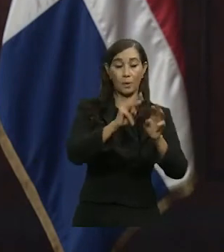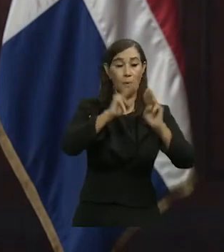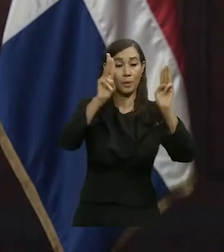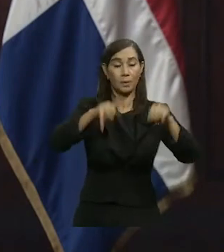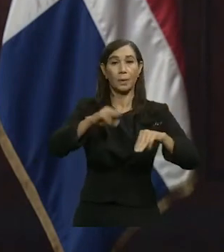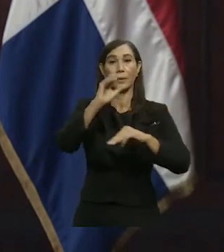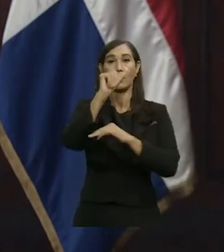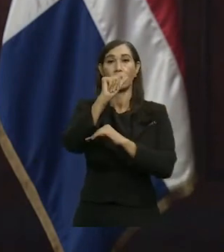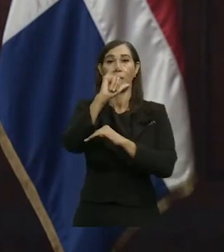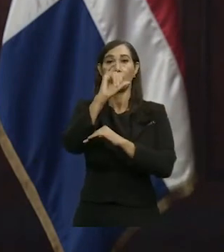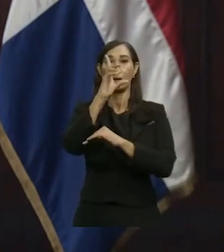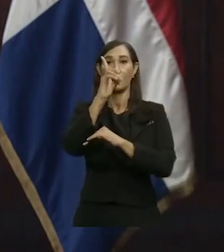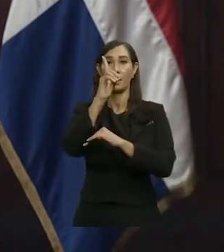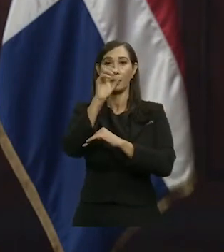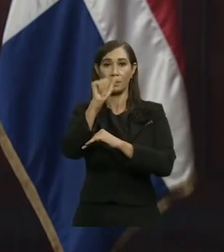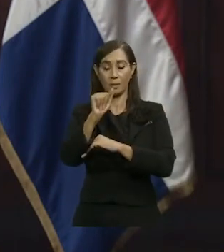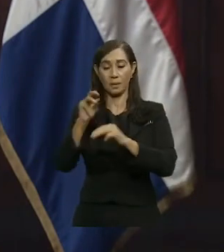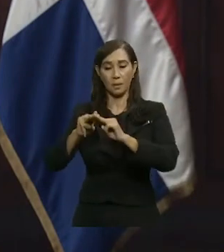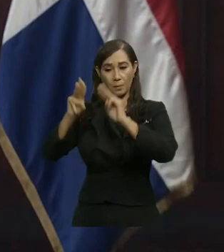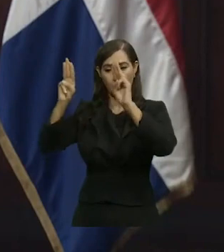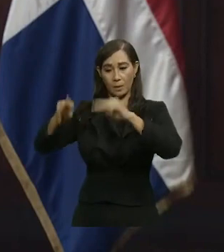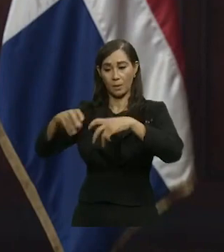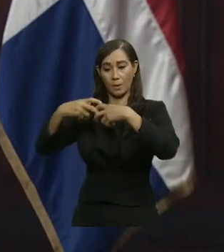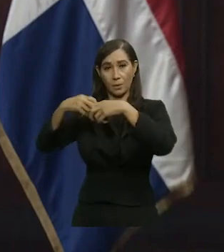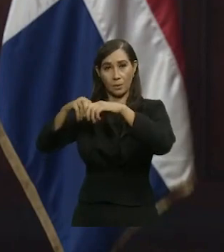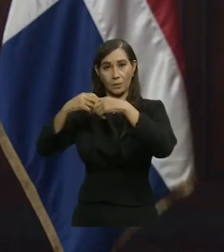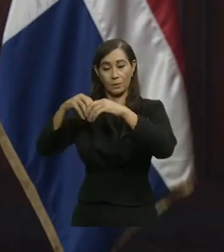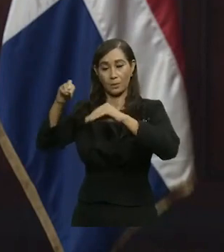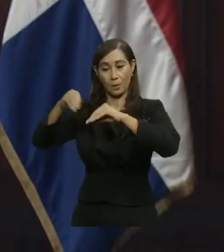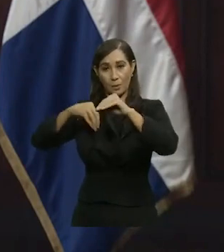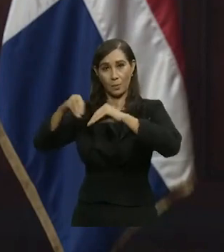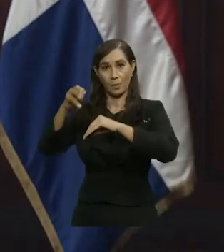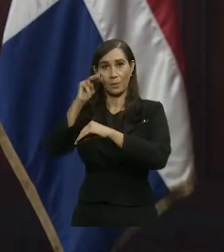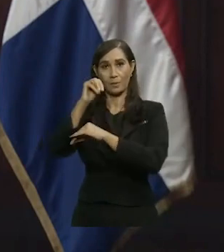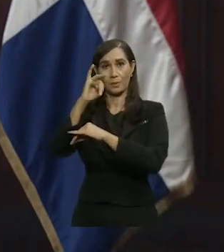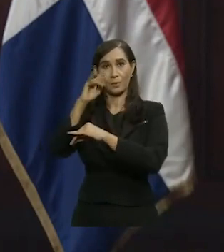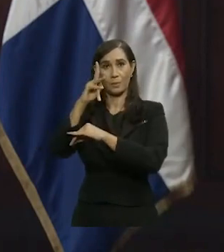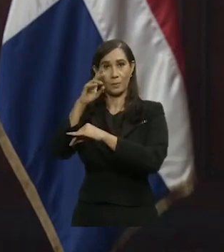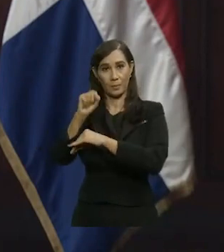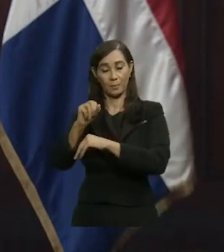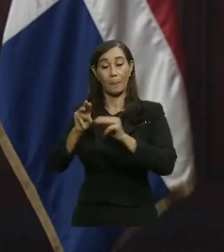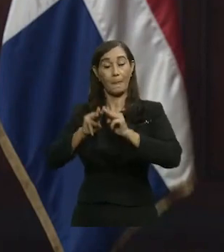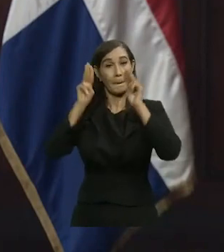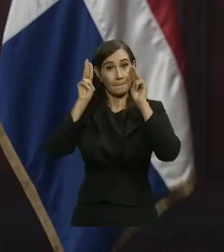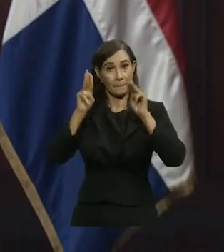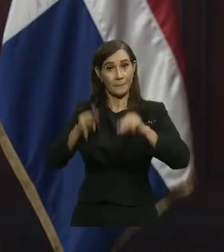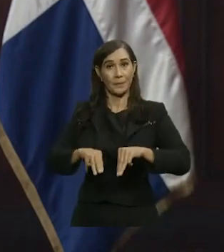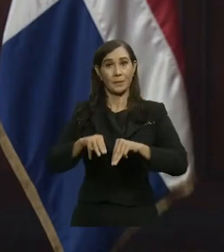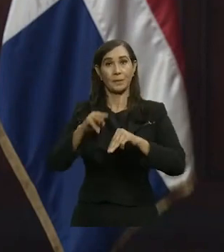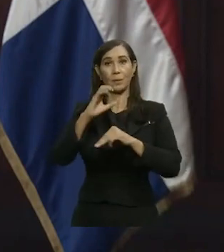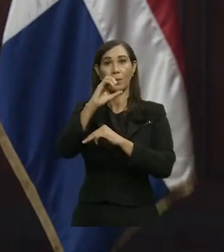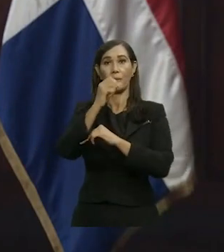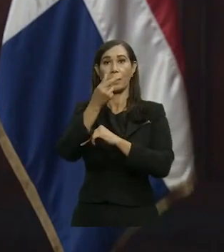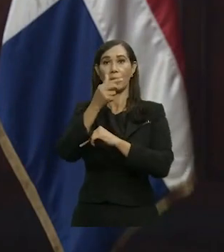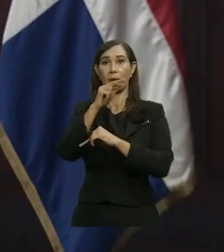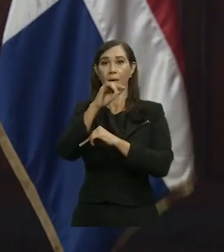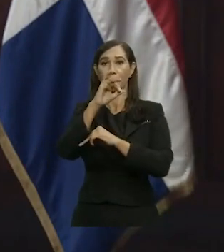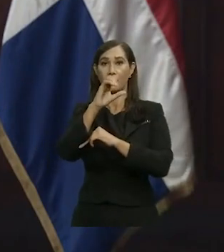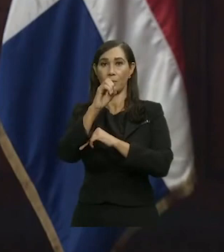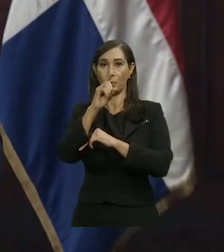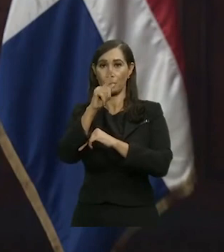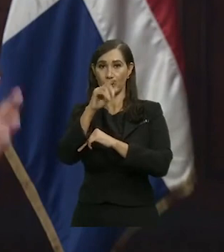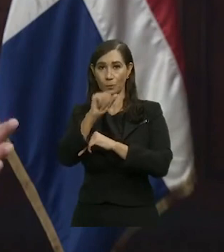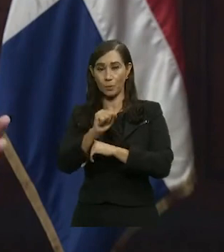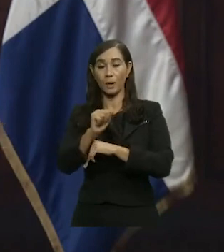Ministerio de Hacienda, el Ministerio de Industria, Comercio y MIPYMES, el Ministerio de Agricultura, la Dirección General de Impuestos Internos y la